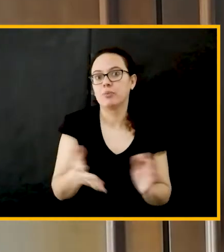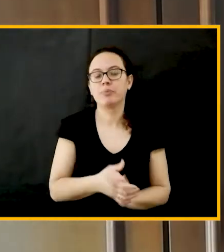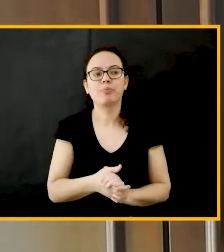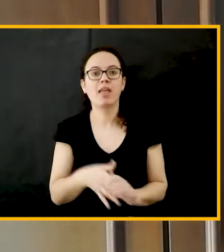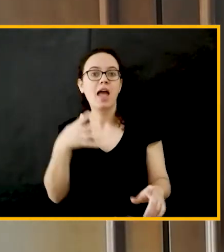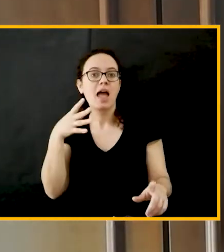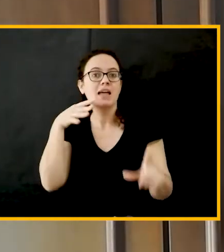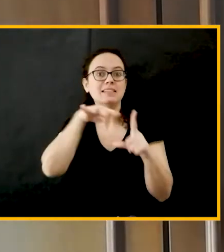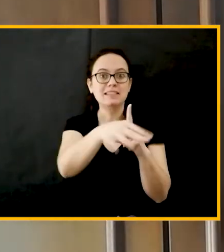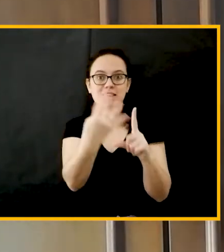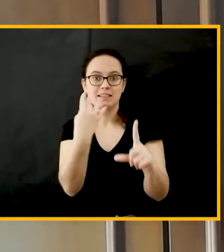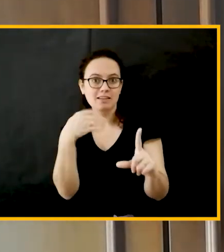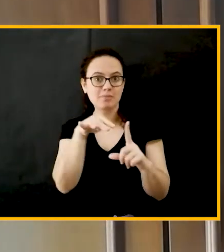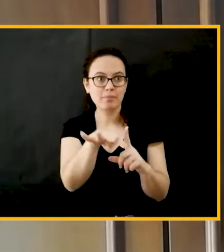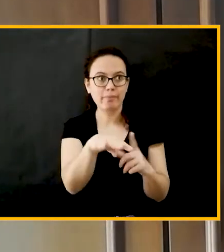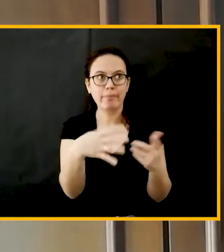transparent